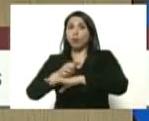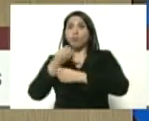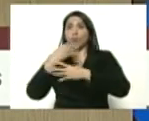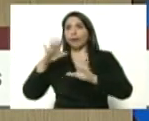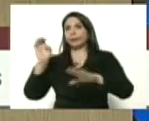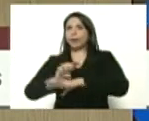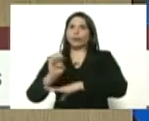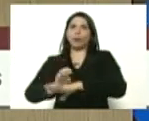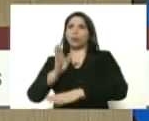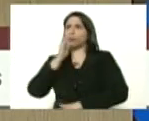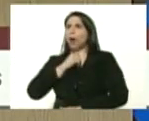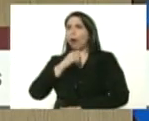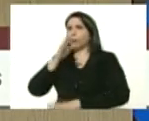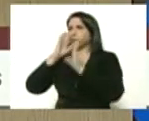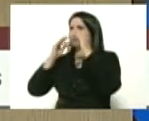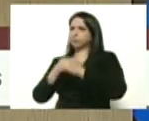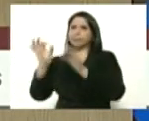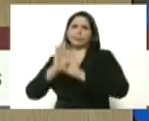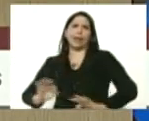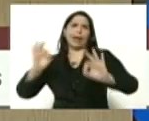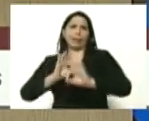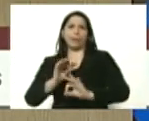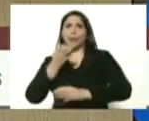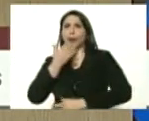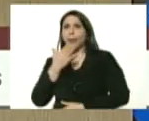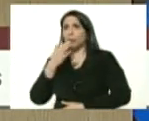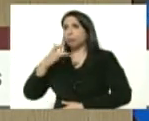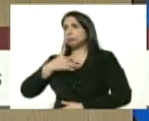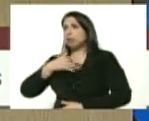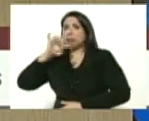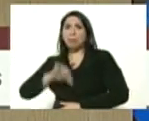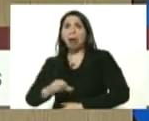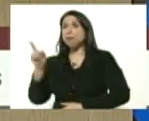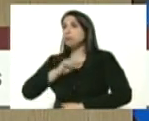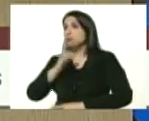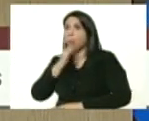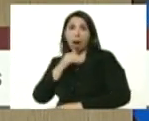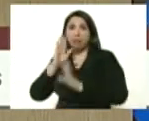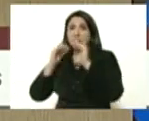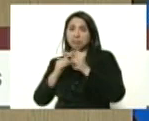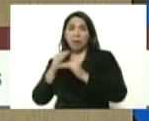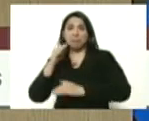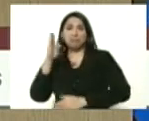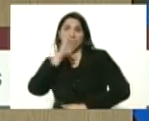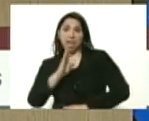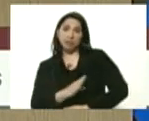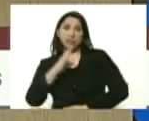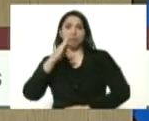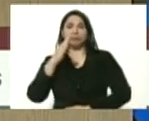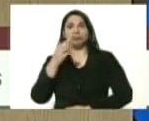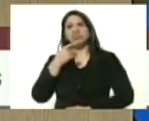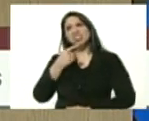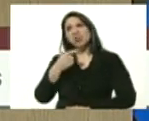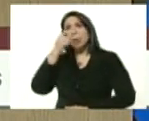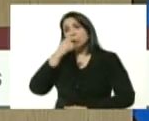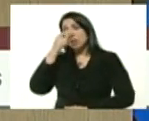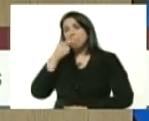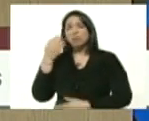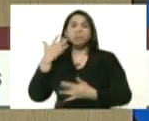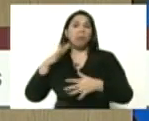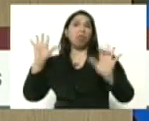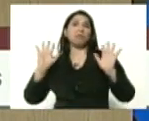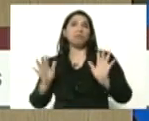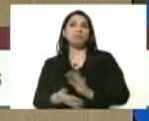no le prestan atención ni siquiera si está asintomático. En Brasil el señor Bolsonaro decía que era una gripeciña, pero pongamos por caso